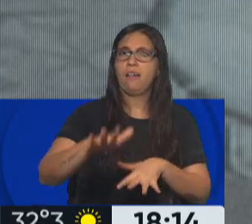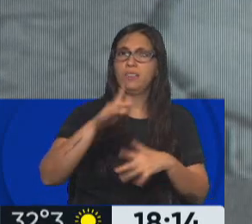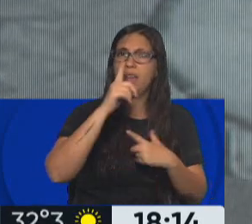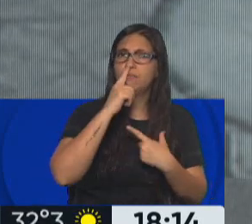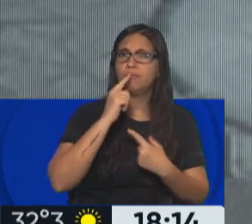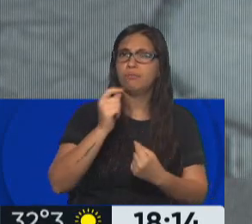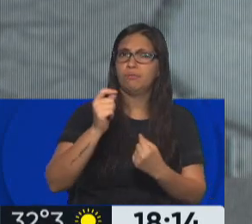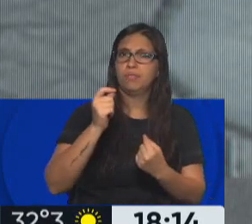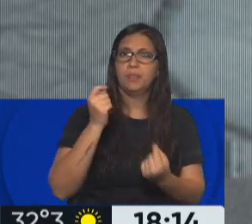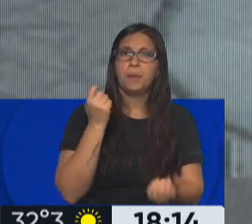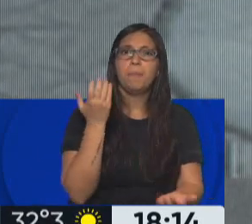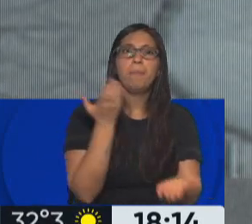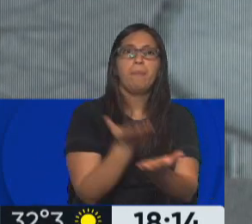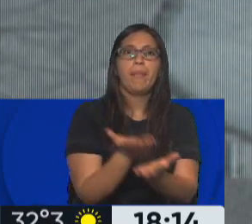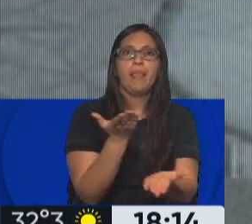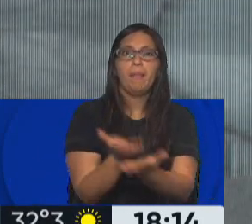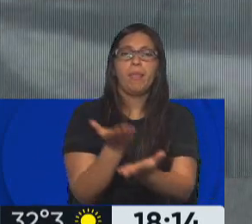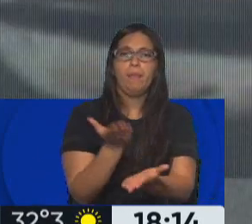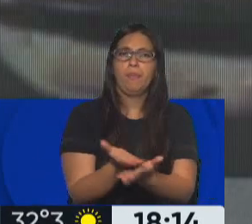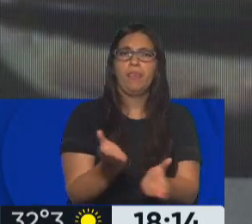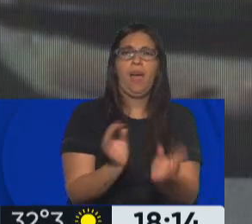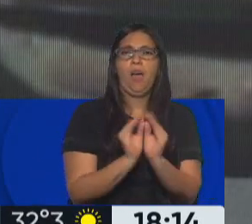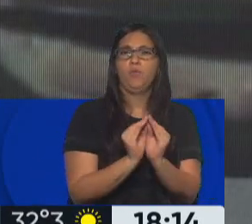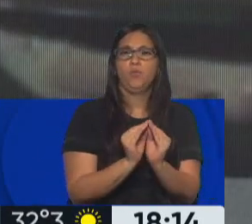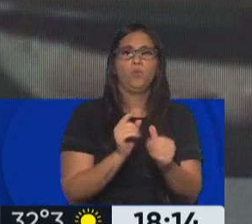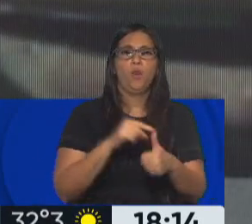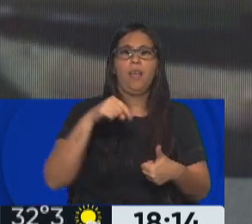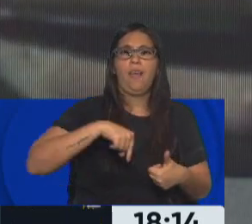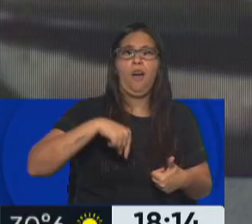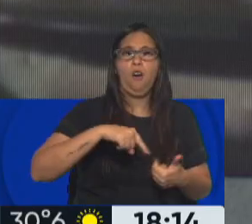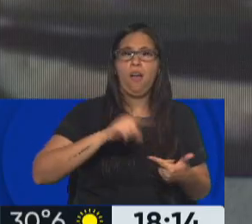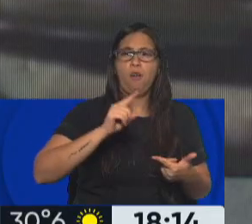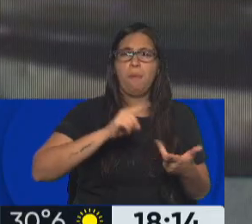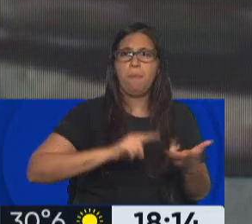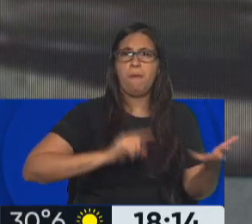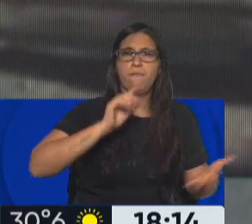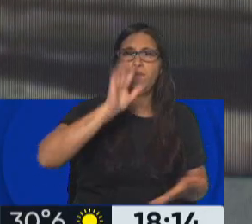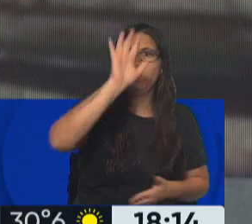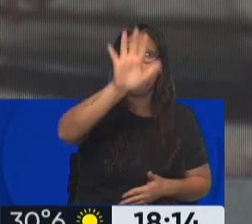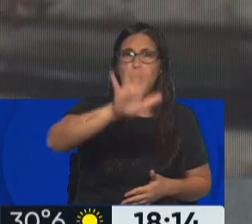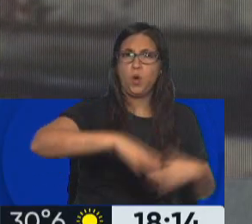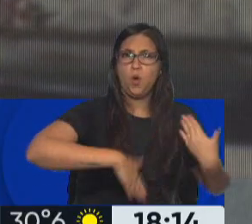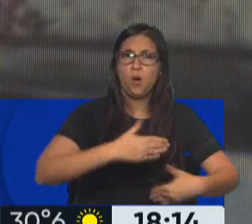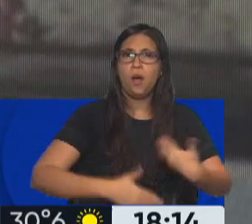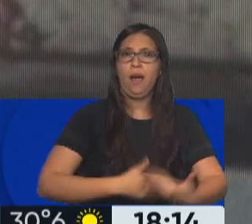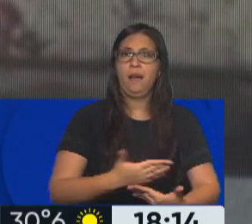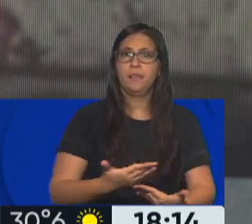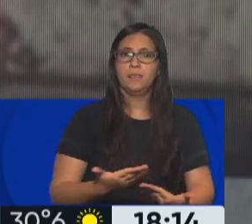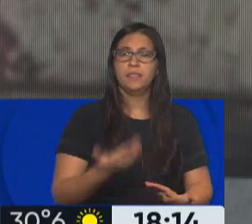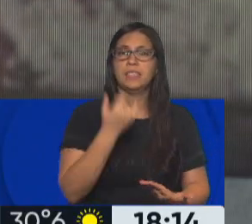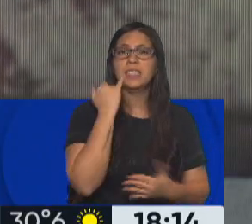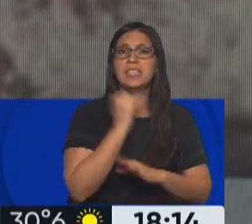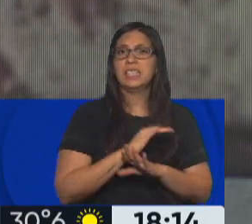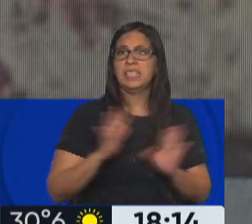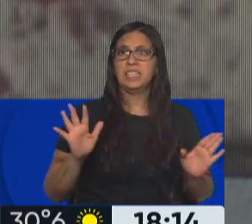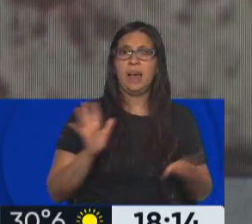justamente exigiendo un montón de cuestiones que tienen que ver no solamente con el presente, sino pensando ya en el futuro de Siria. Lógicamente, una vez que